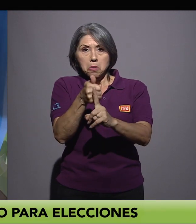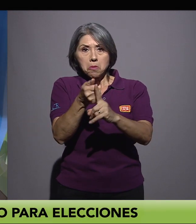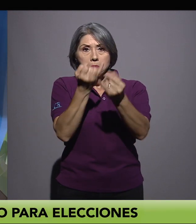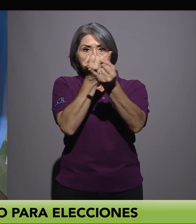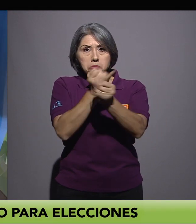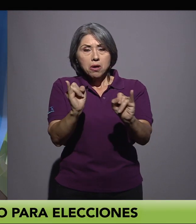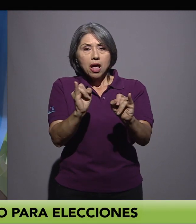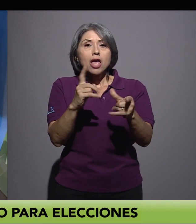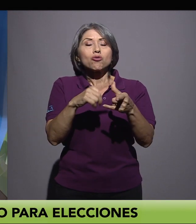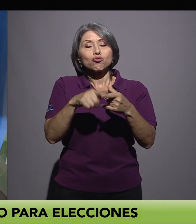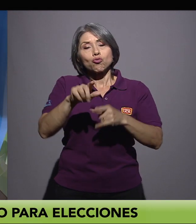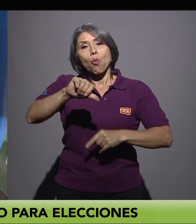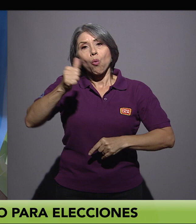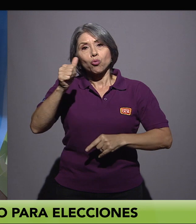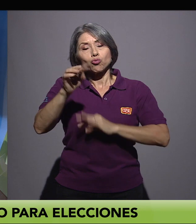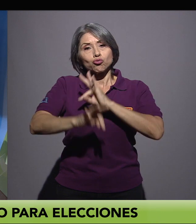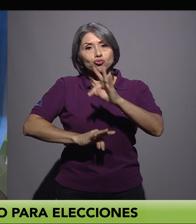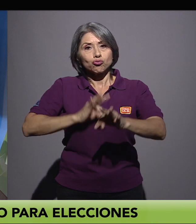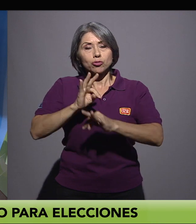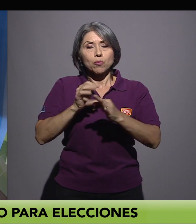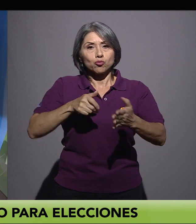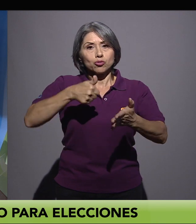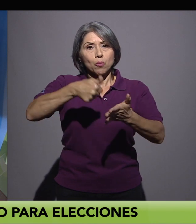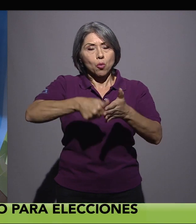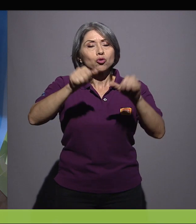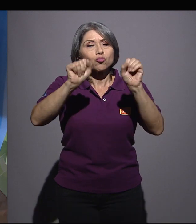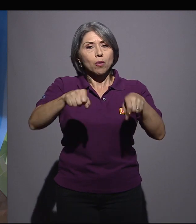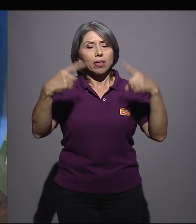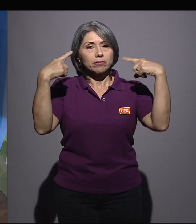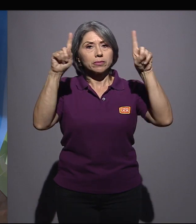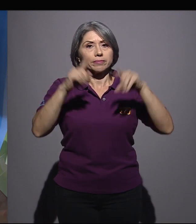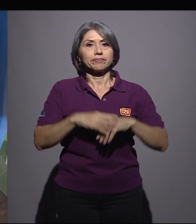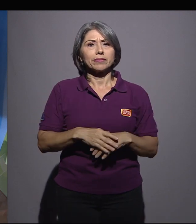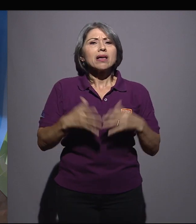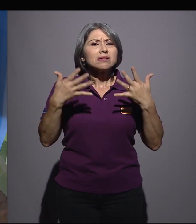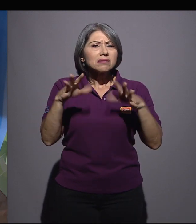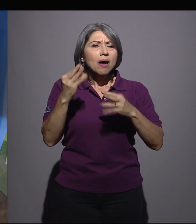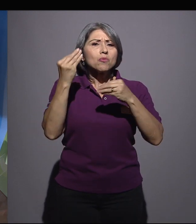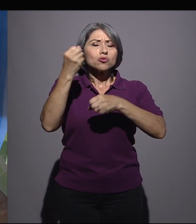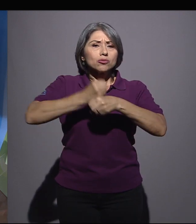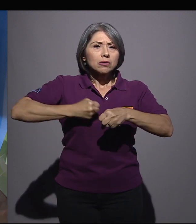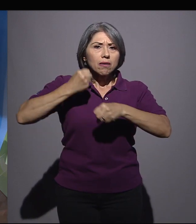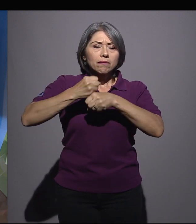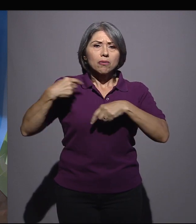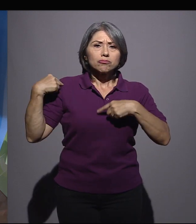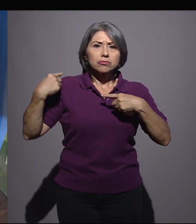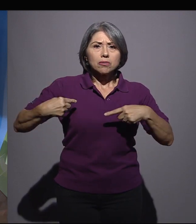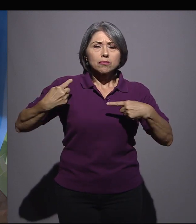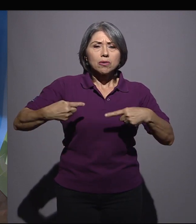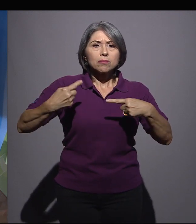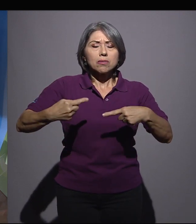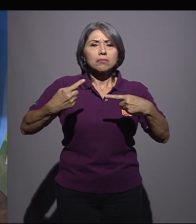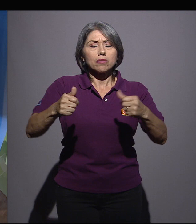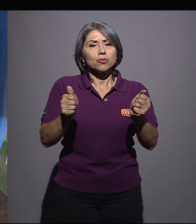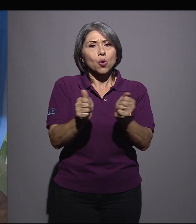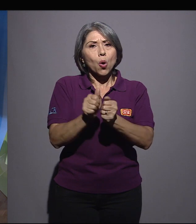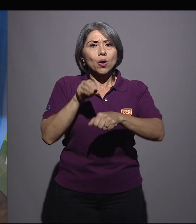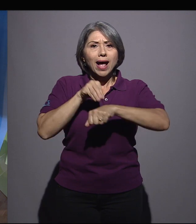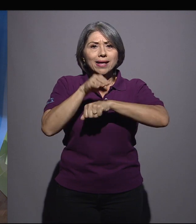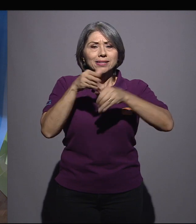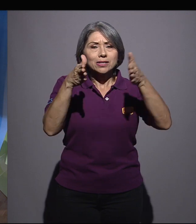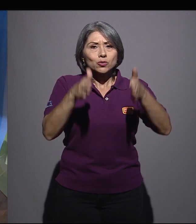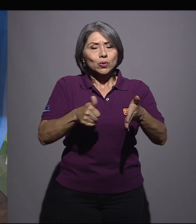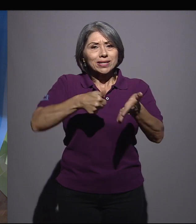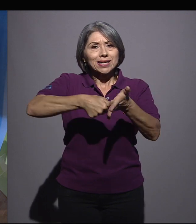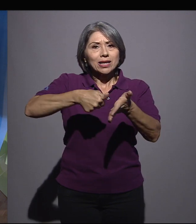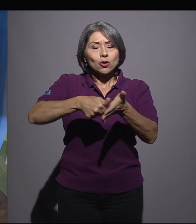que hay los otros tipos de votos para que lo puedan ejercer. Sí se ha venido trabajando mucho, ¿verdad?, en lo que son con los asesores electorales, con las